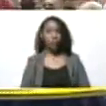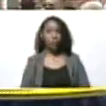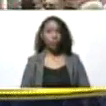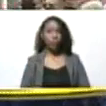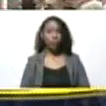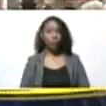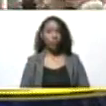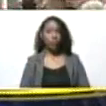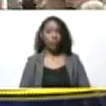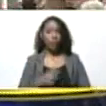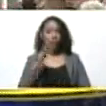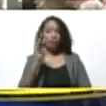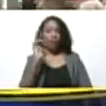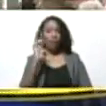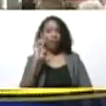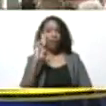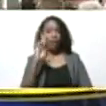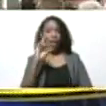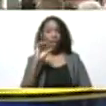Freddy Bernal